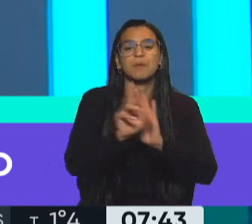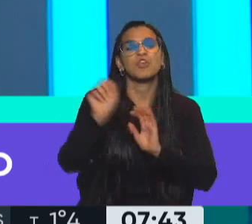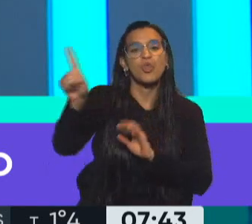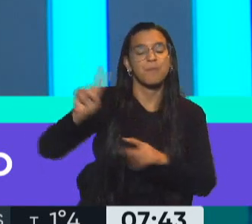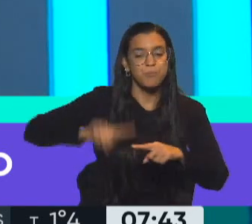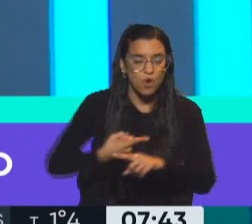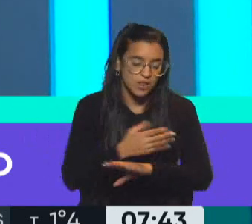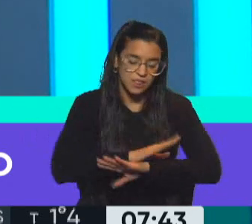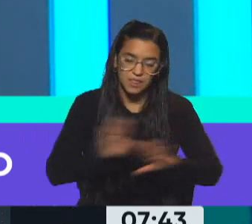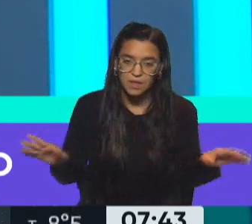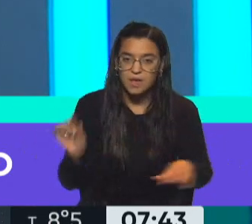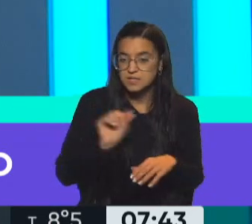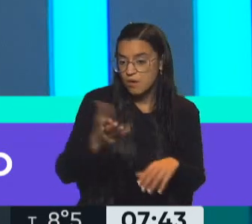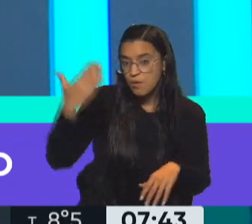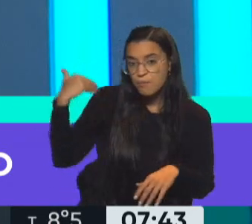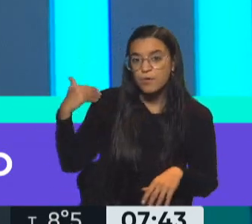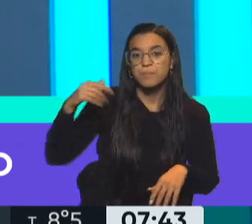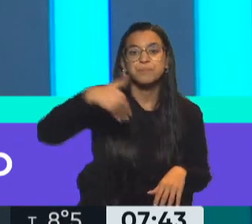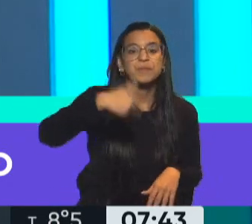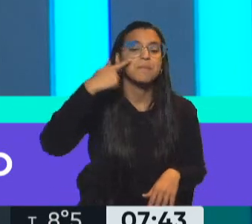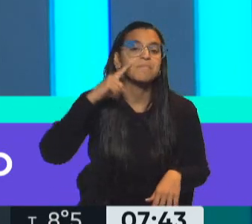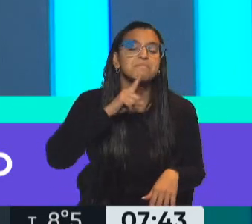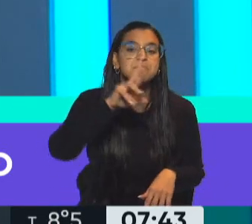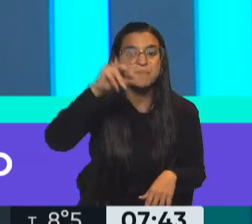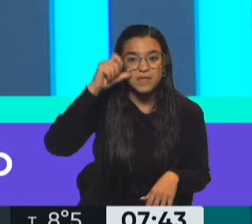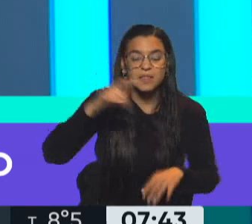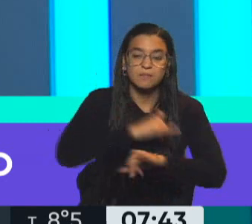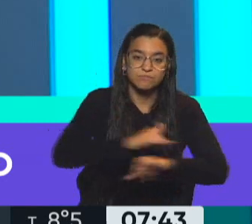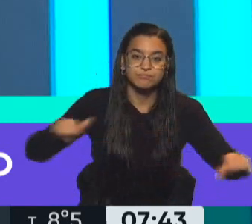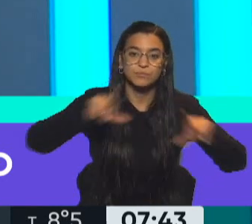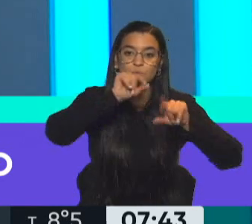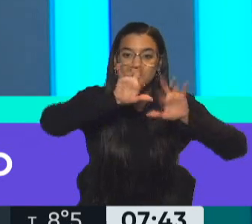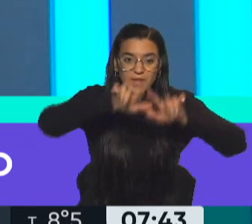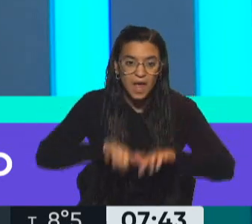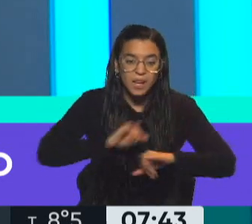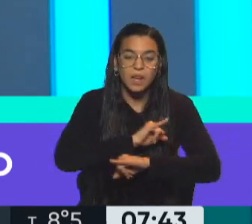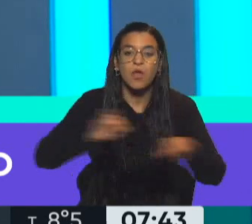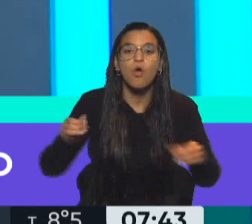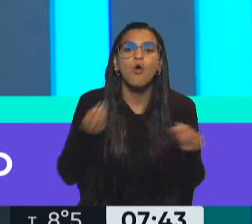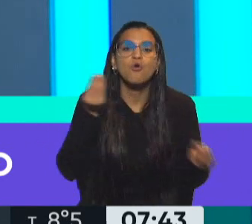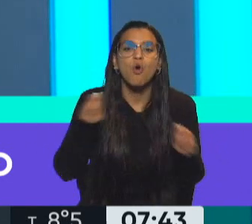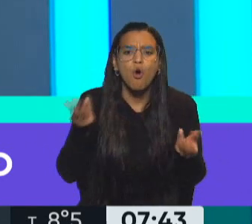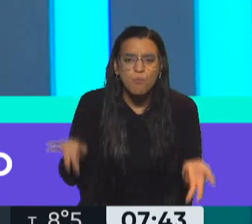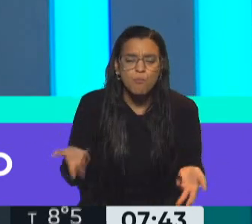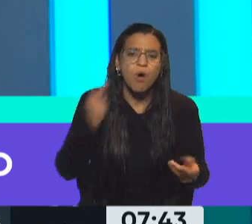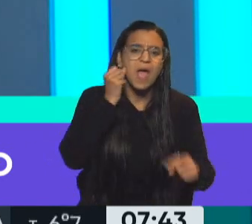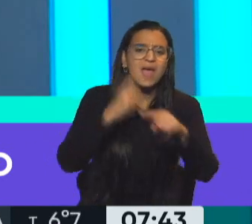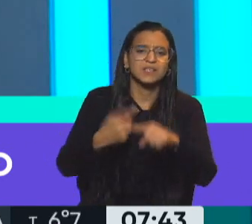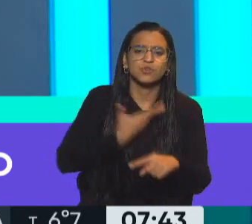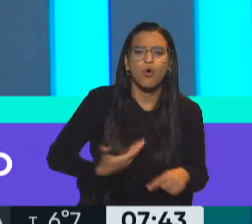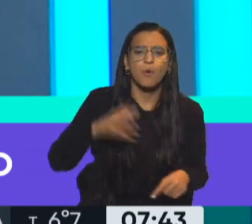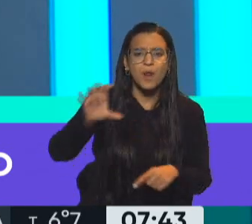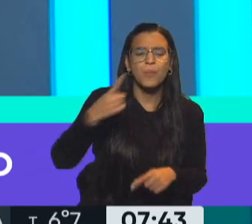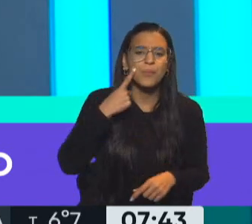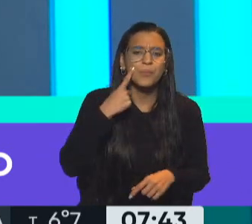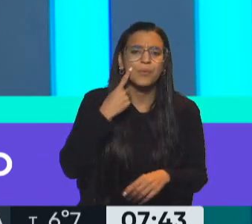política. Hace pocos días, Esmeralda Mitre publicaba a través de su cuenta de Twitter cómo era posible que la exgobernadora viviera en